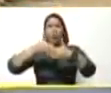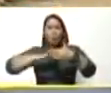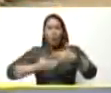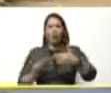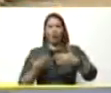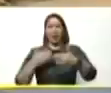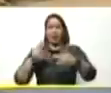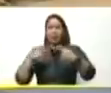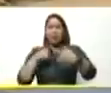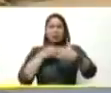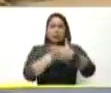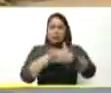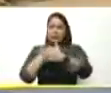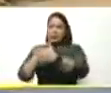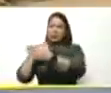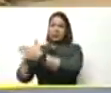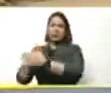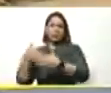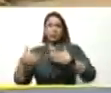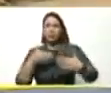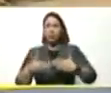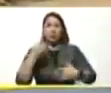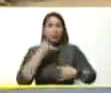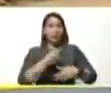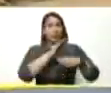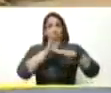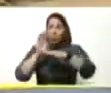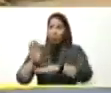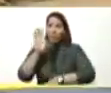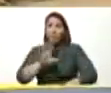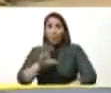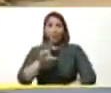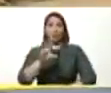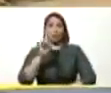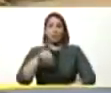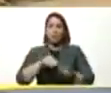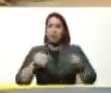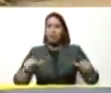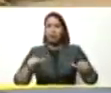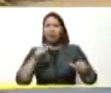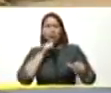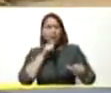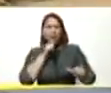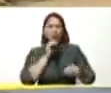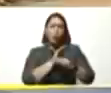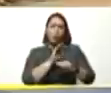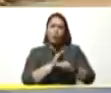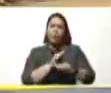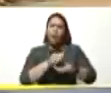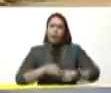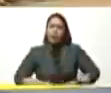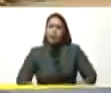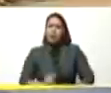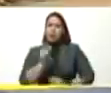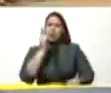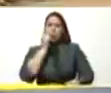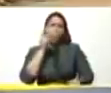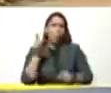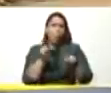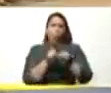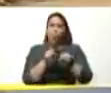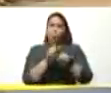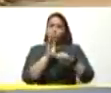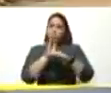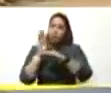momento o en otro momento, hay que cuidar a la patria, a la tierra, como quien cuida a un hijo. Hay que cuidar los